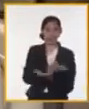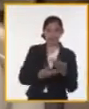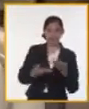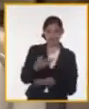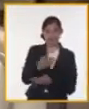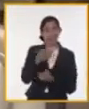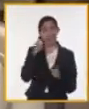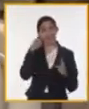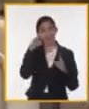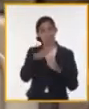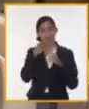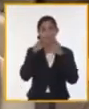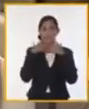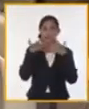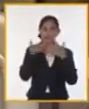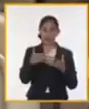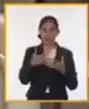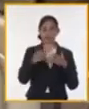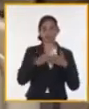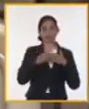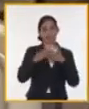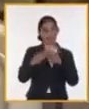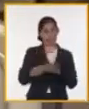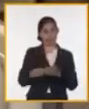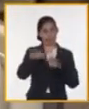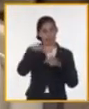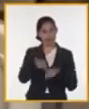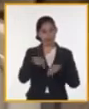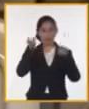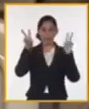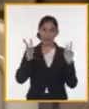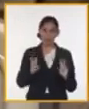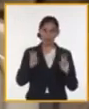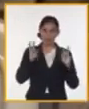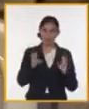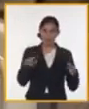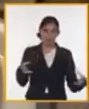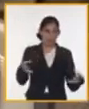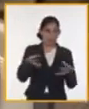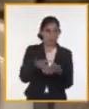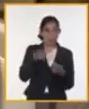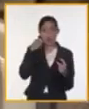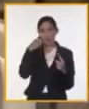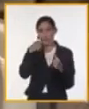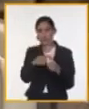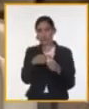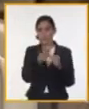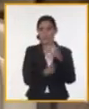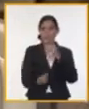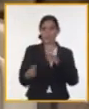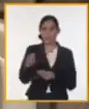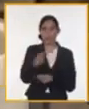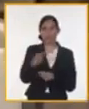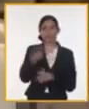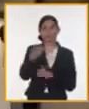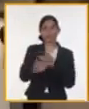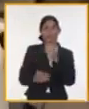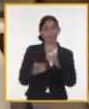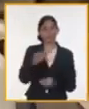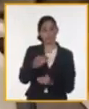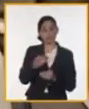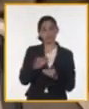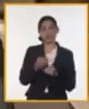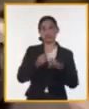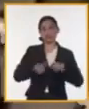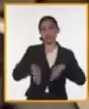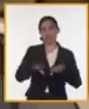ser abanderados, y en este tema contamos con todo un grupo de objetivos y acciones dirigidas para encaminarlo y